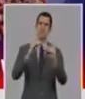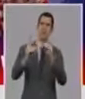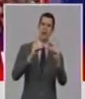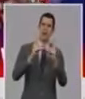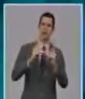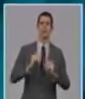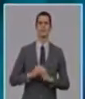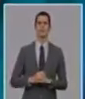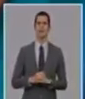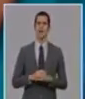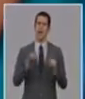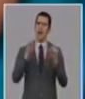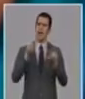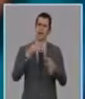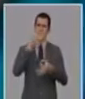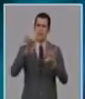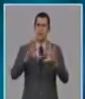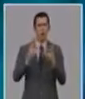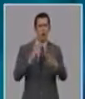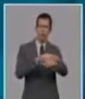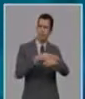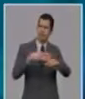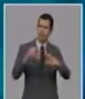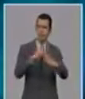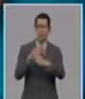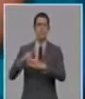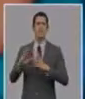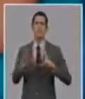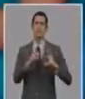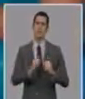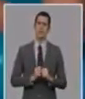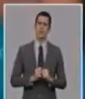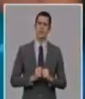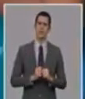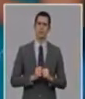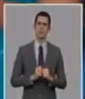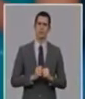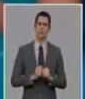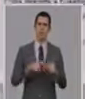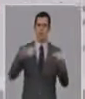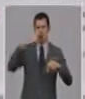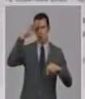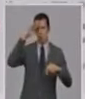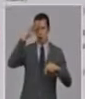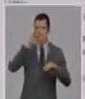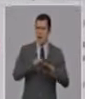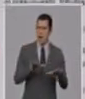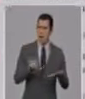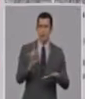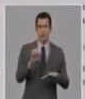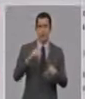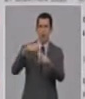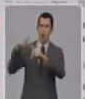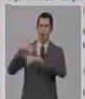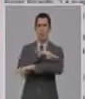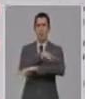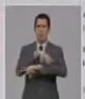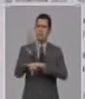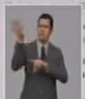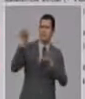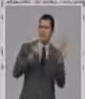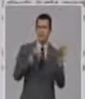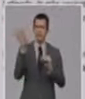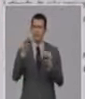intentamos contar historias a través de diversas secciones, sino también en el resto del mundo. El nuevo coronavirus ha supuesto un reto para